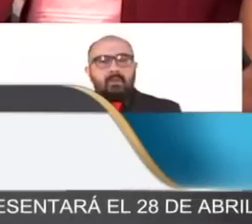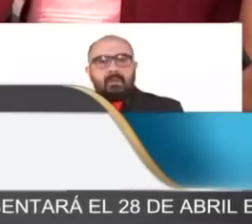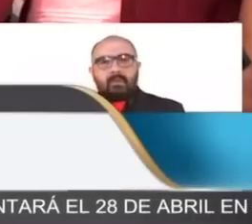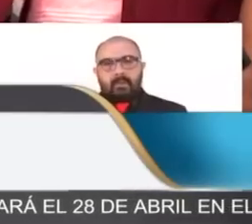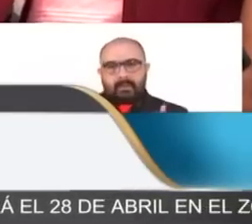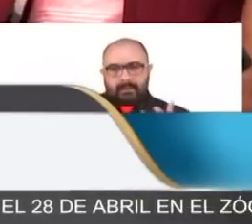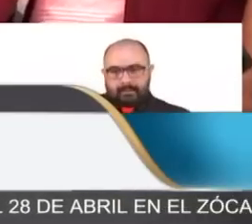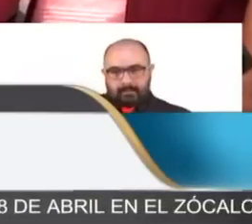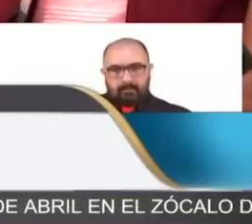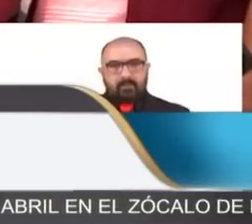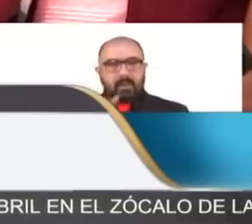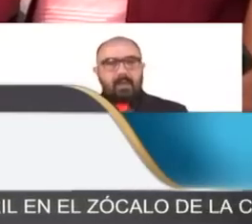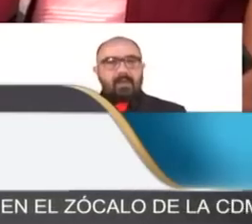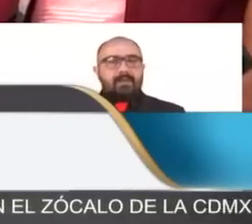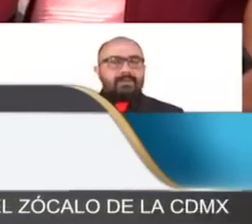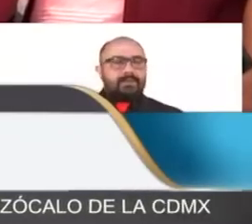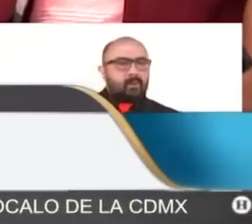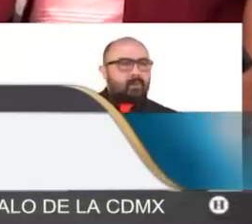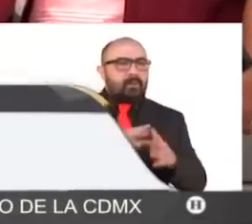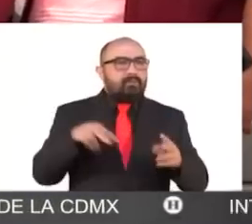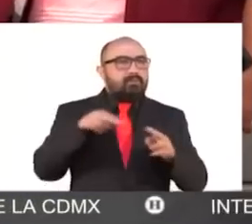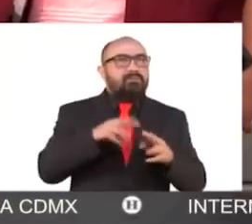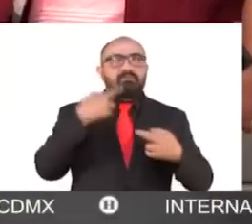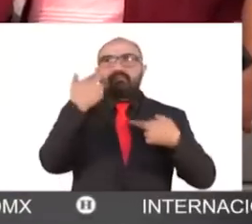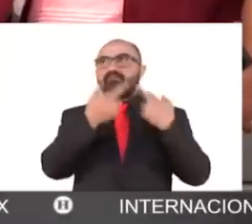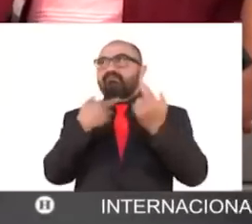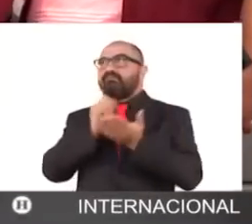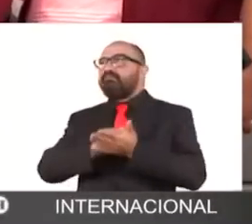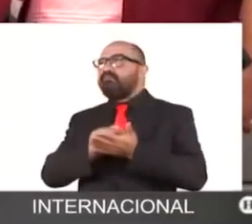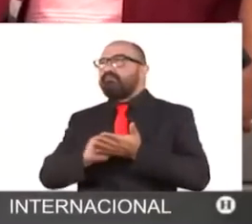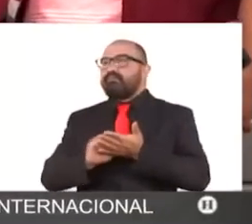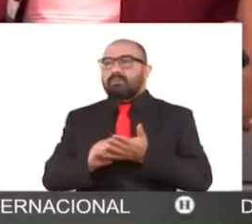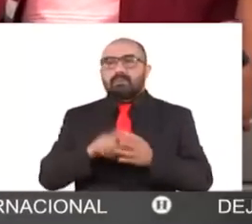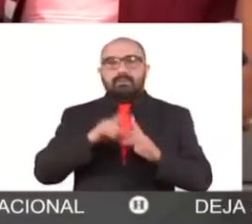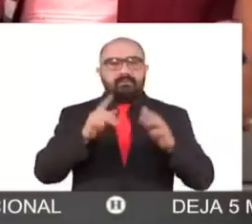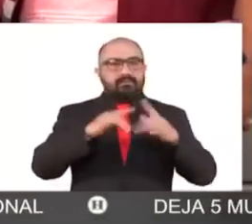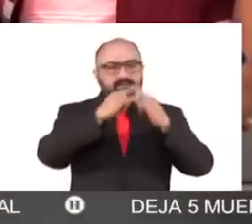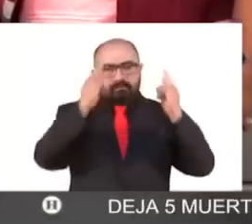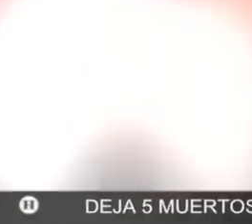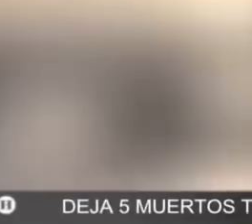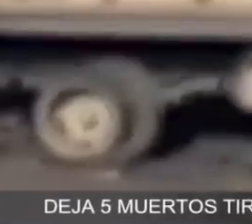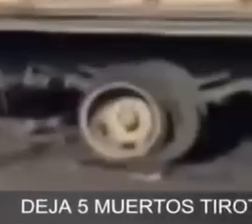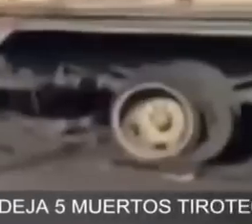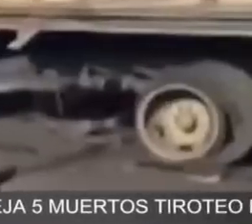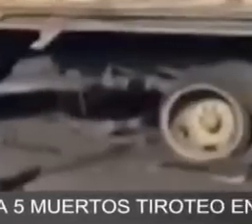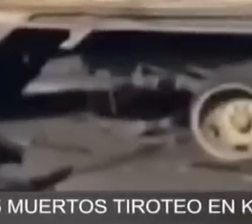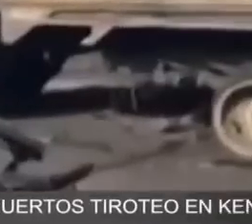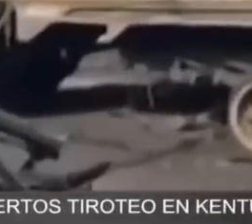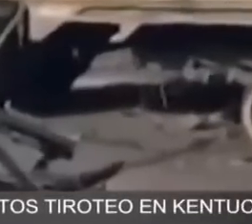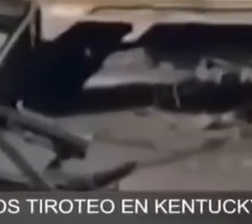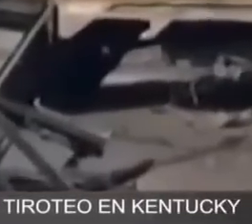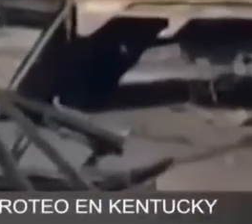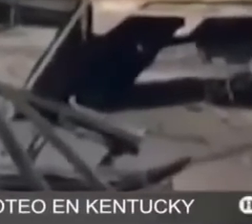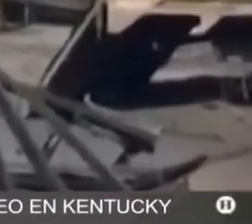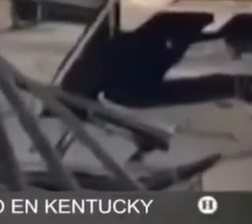para poder lo más pronto posible recuperar estas bodegas. Mientras tanto, van a tener un lugar provisional. En total, fueron